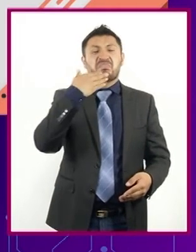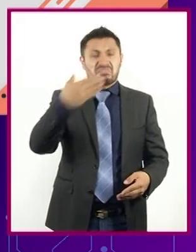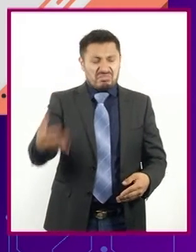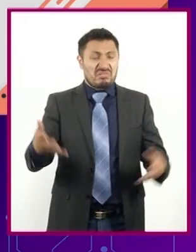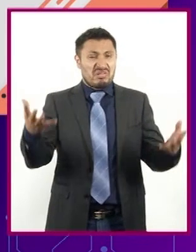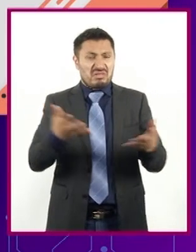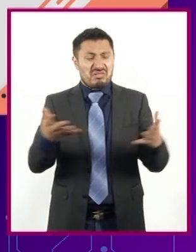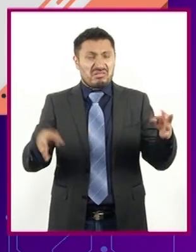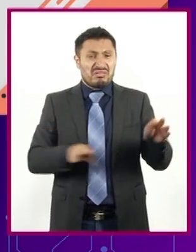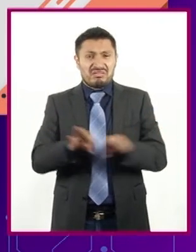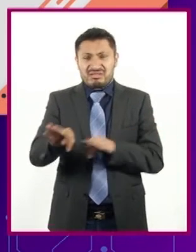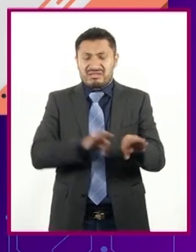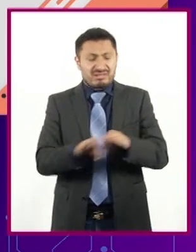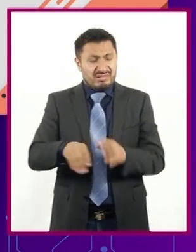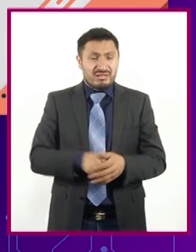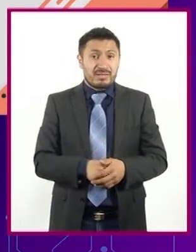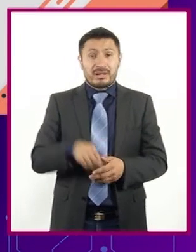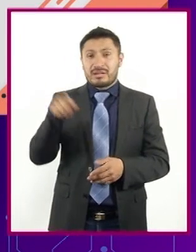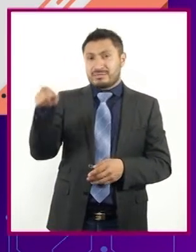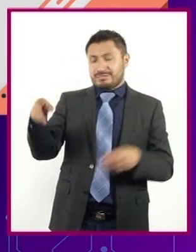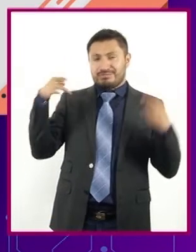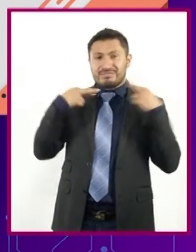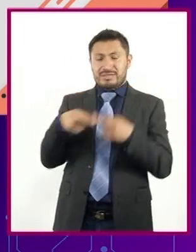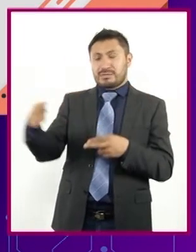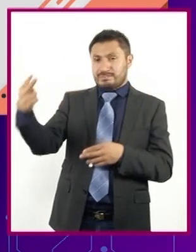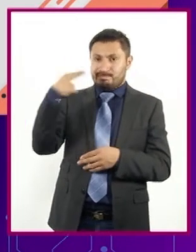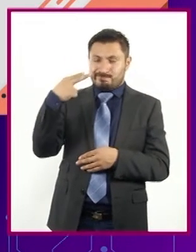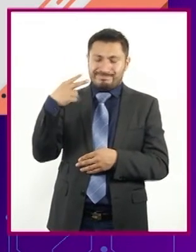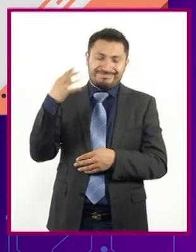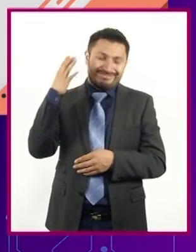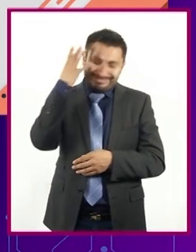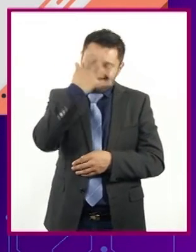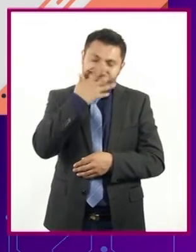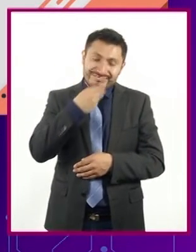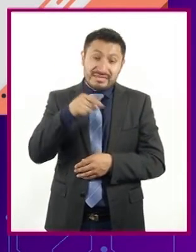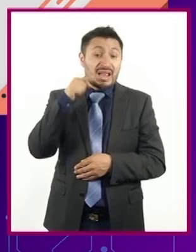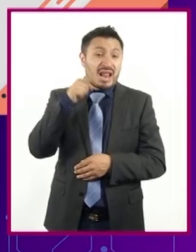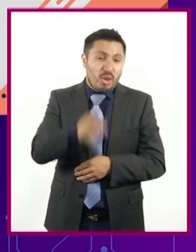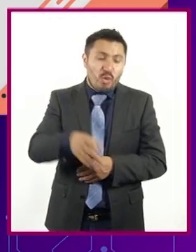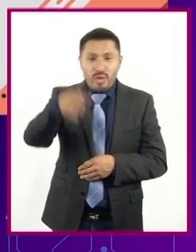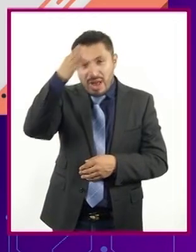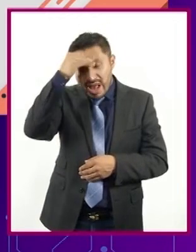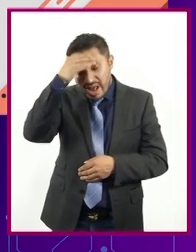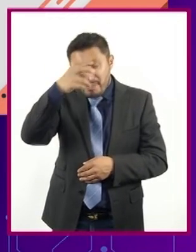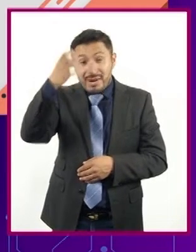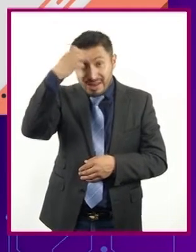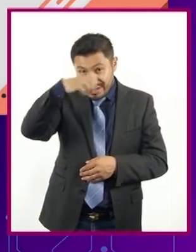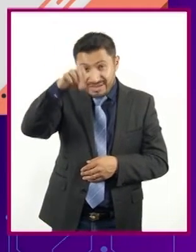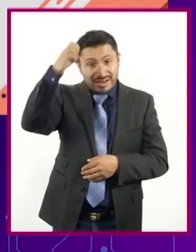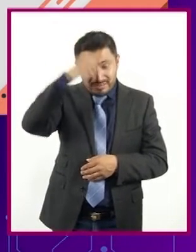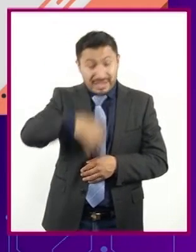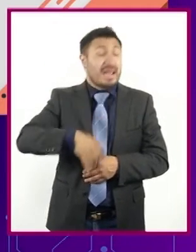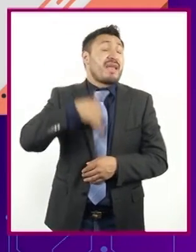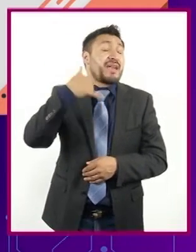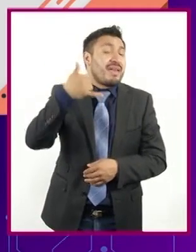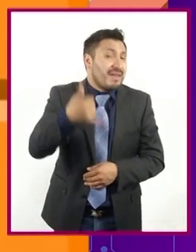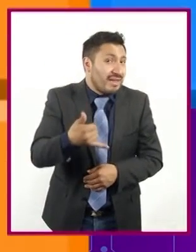la actividad. Ella me miró con dulzura y me dijo: aprende de esta experiencia y...